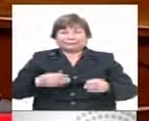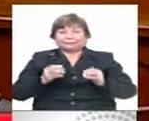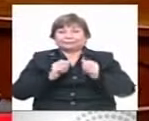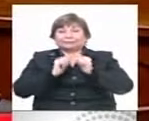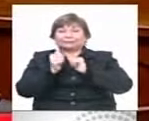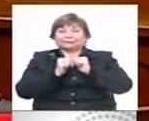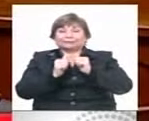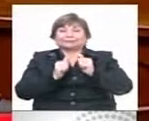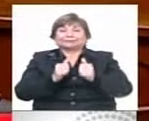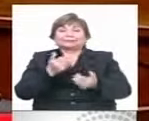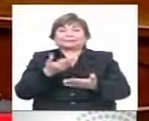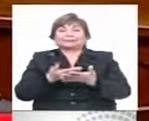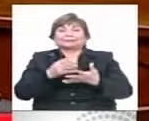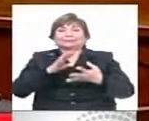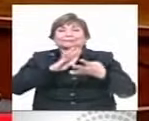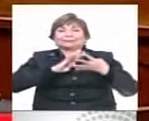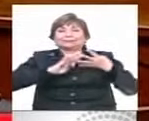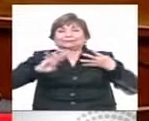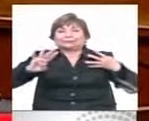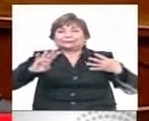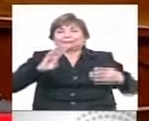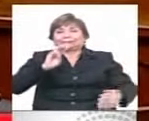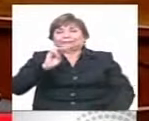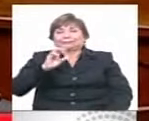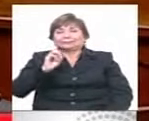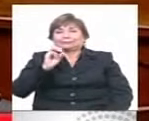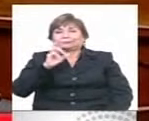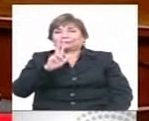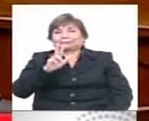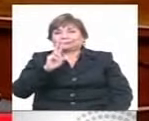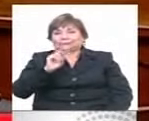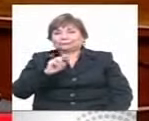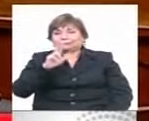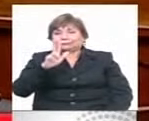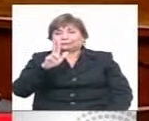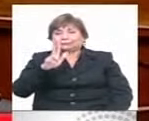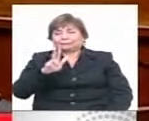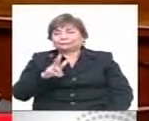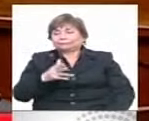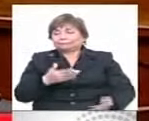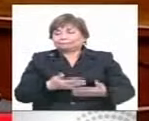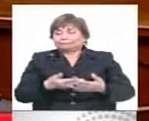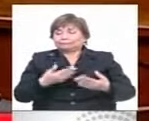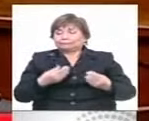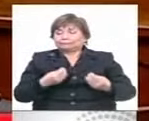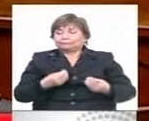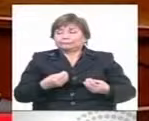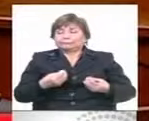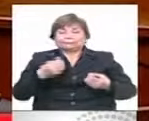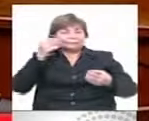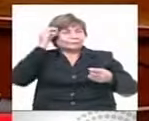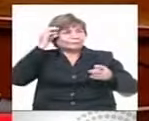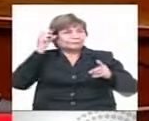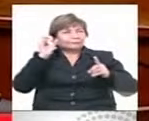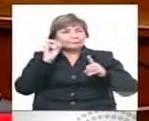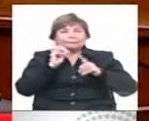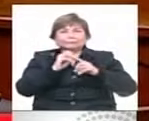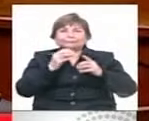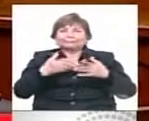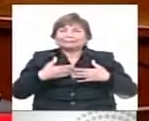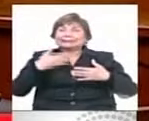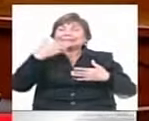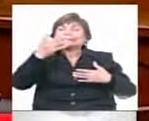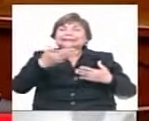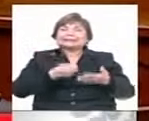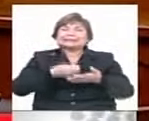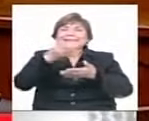concurso público de bandas AWS-3 y 2.3 GHz con el objetivo de